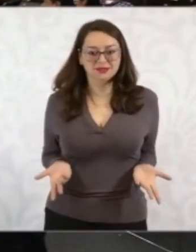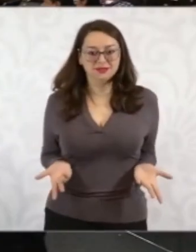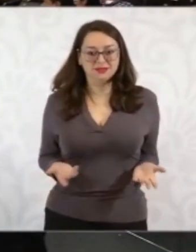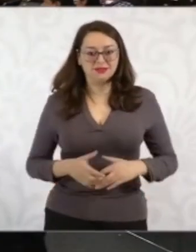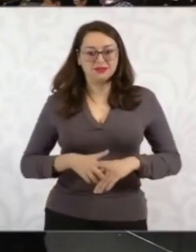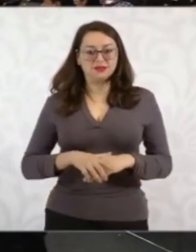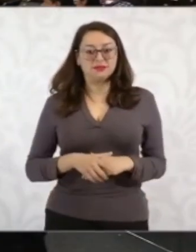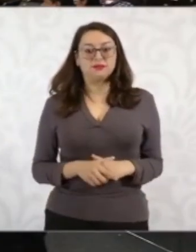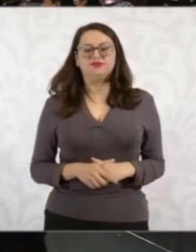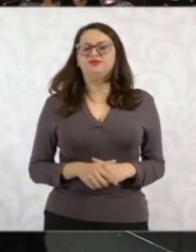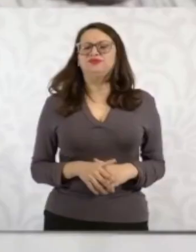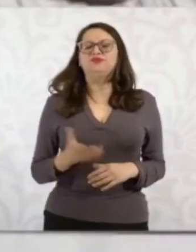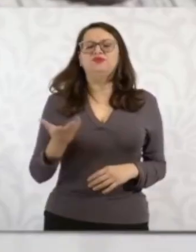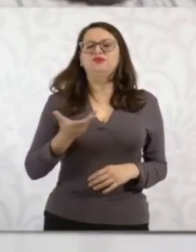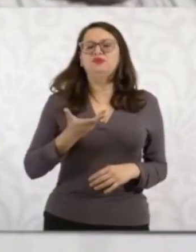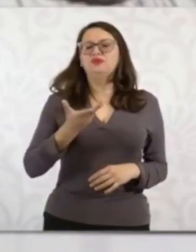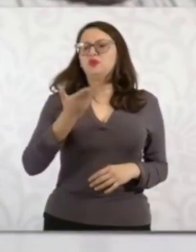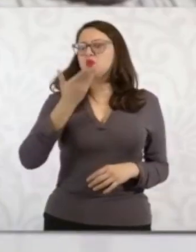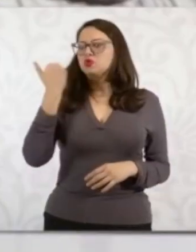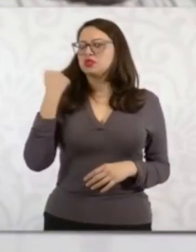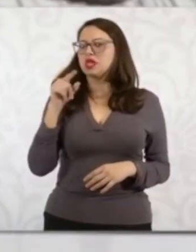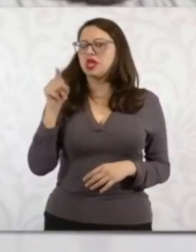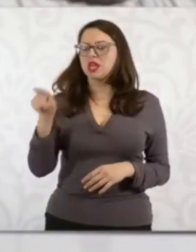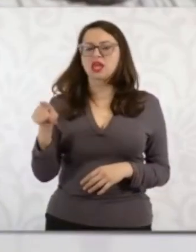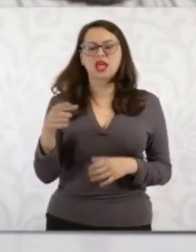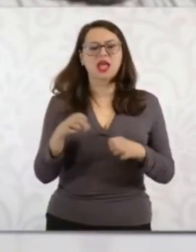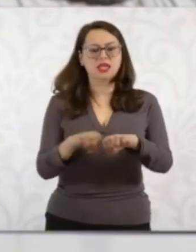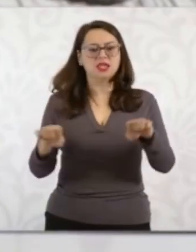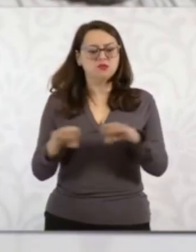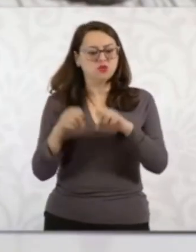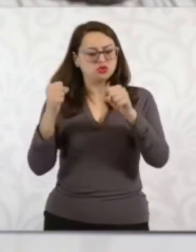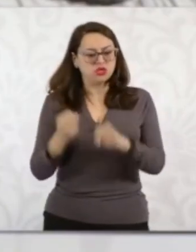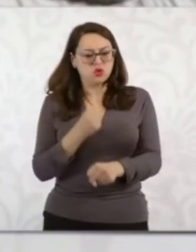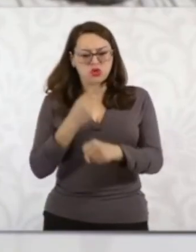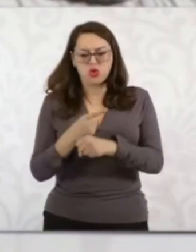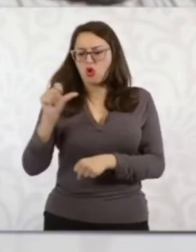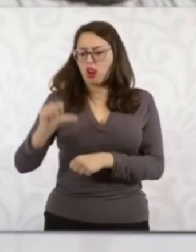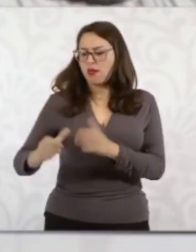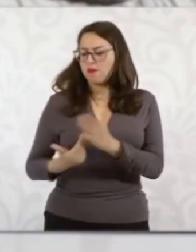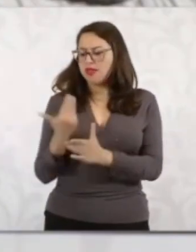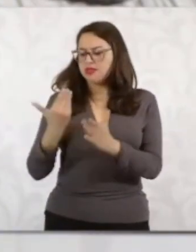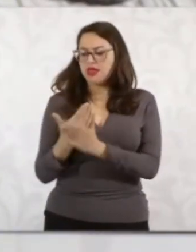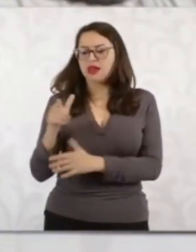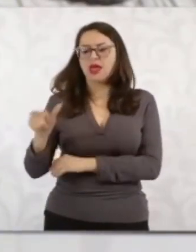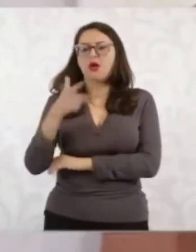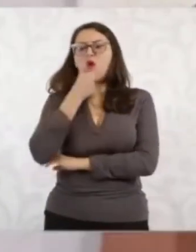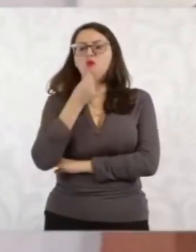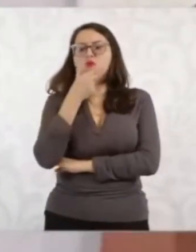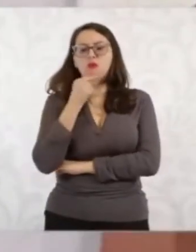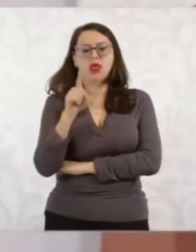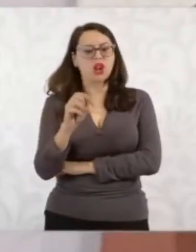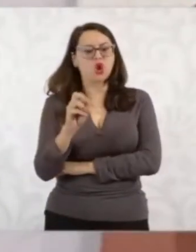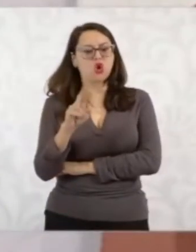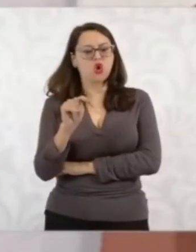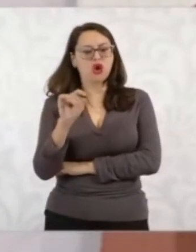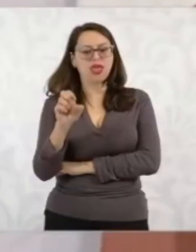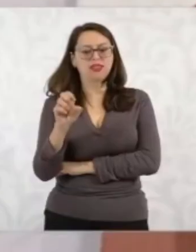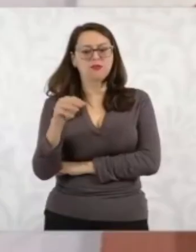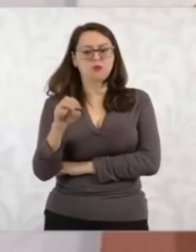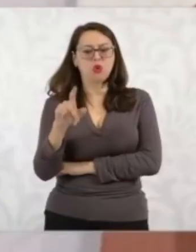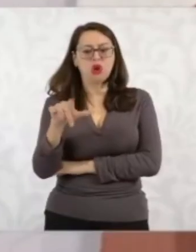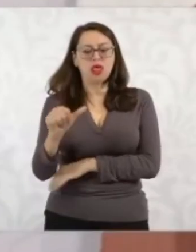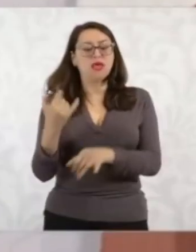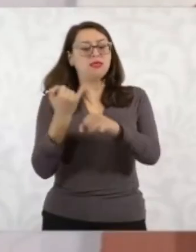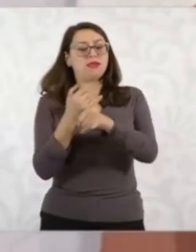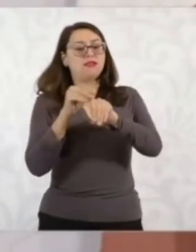sé si lo informó ya el Gabinete de Seguridad, porque hoy Loret de Mola publica, también Riva Palacio, de que el gobierno de